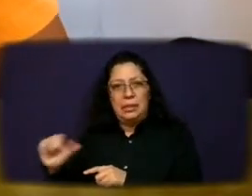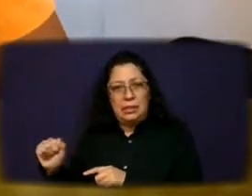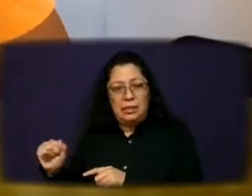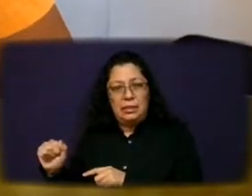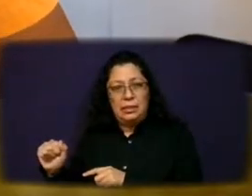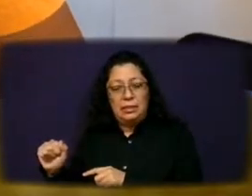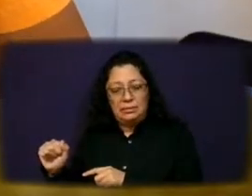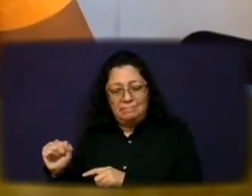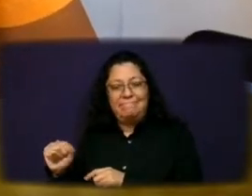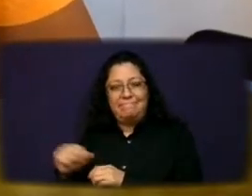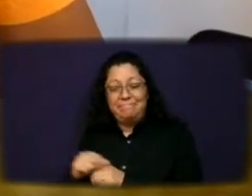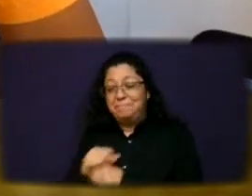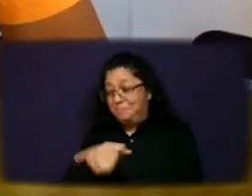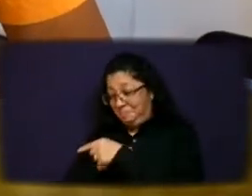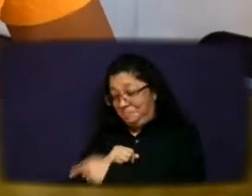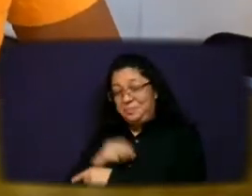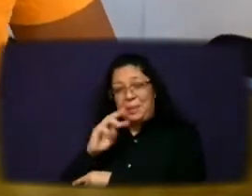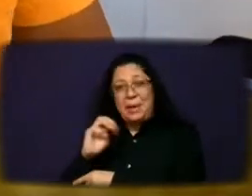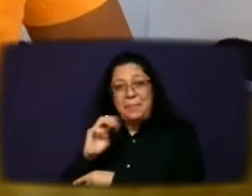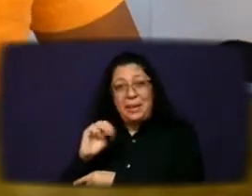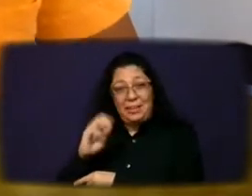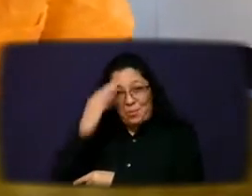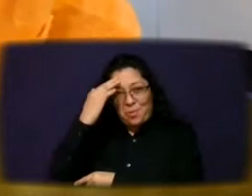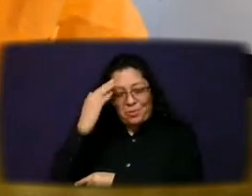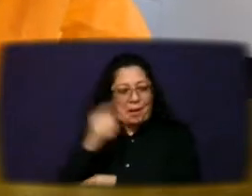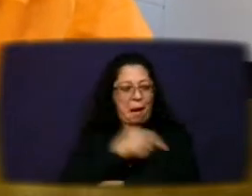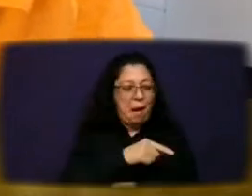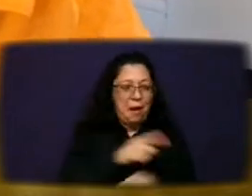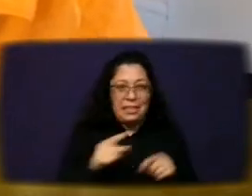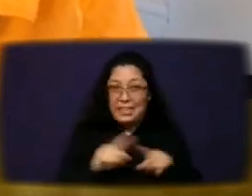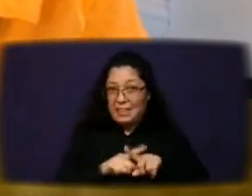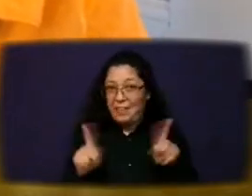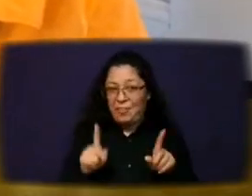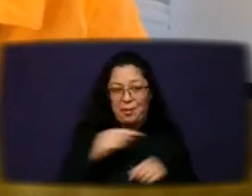Meme sabe la diferencia entre romero y menta.